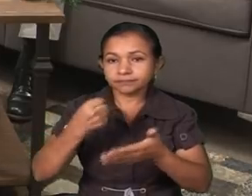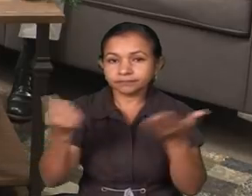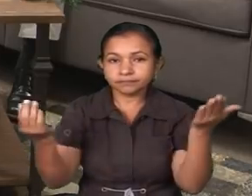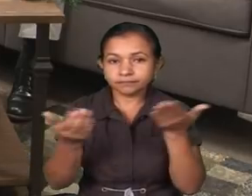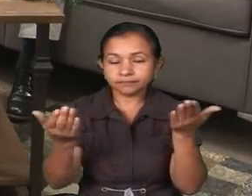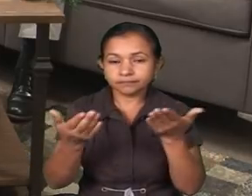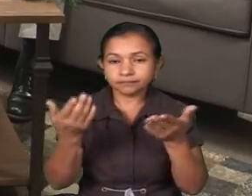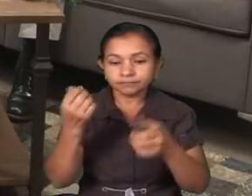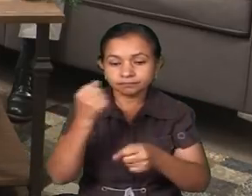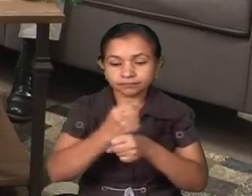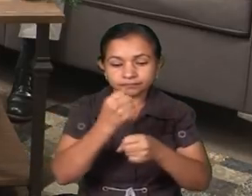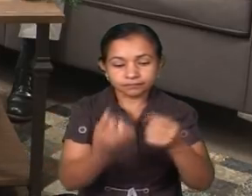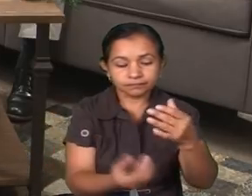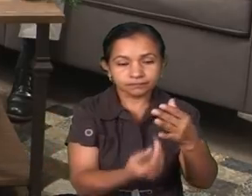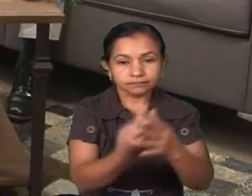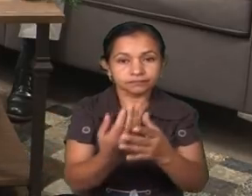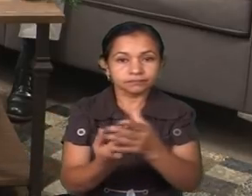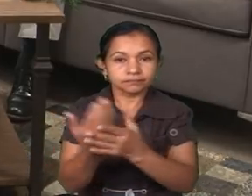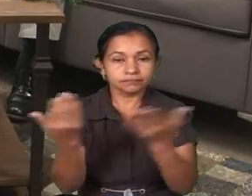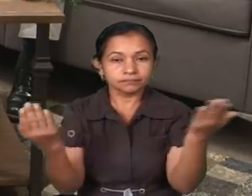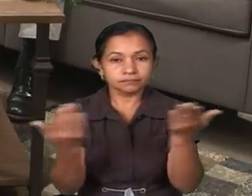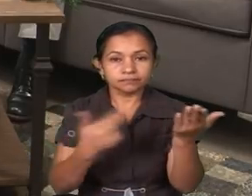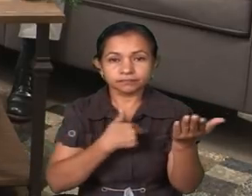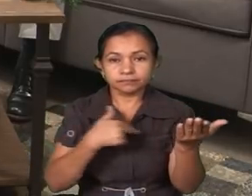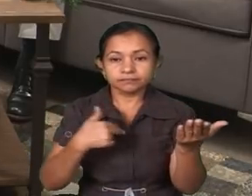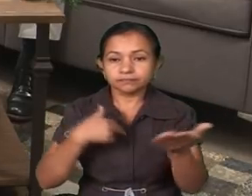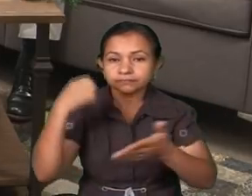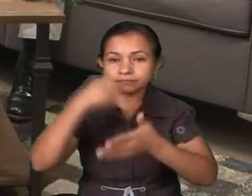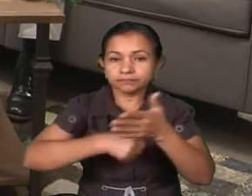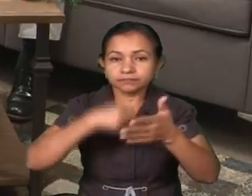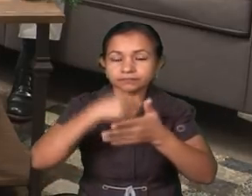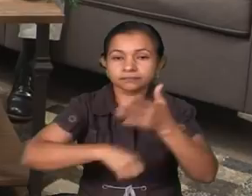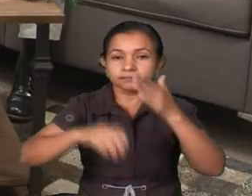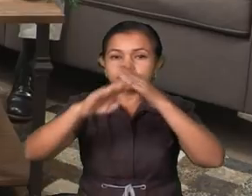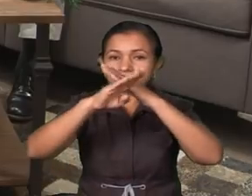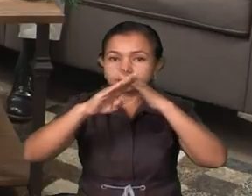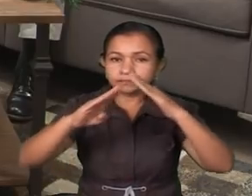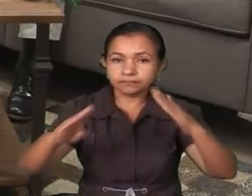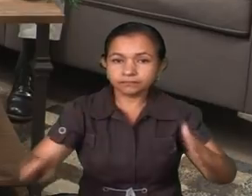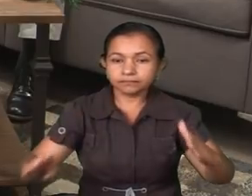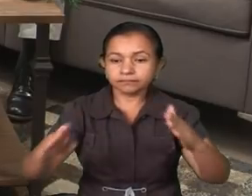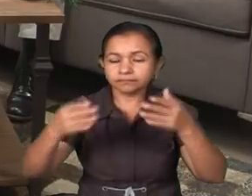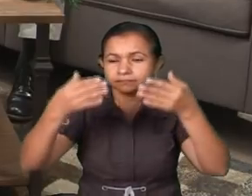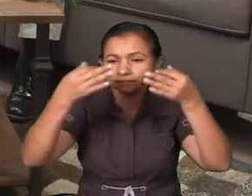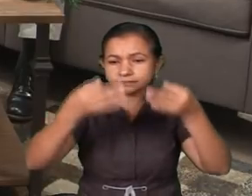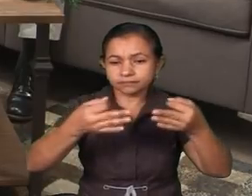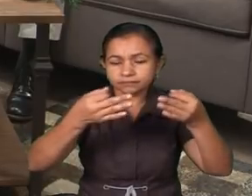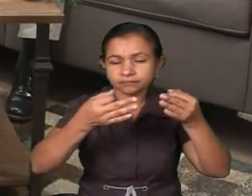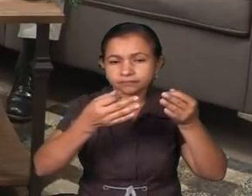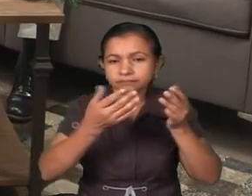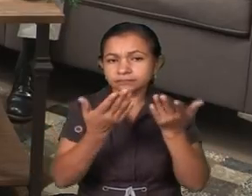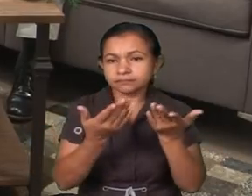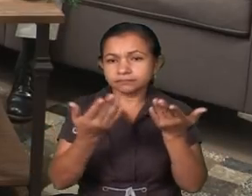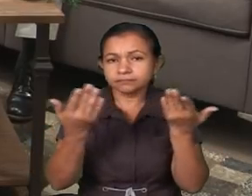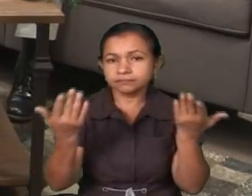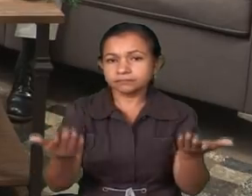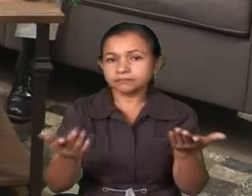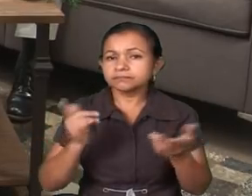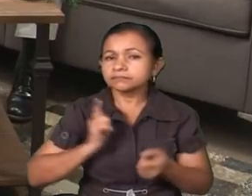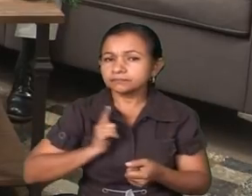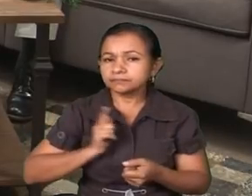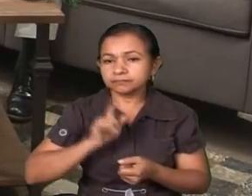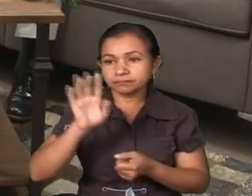de producir, de luchar por la paz, por la estabilidad.